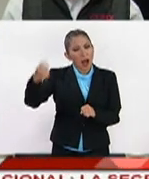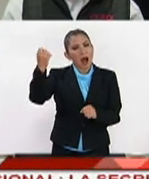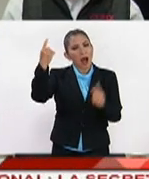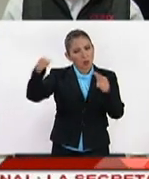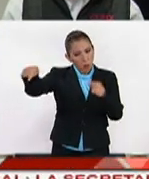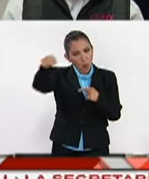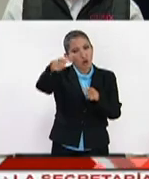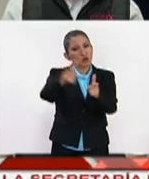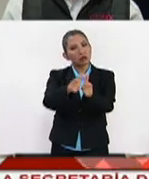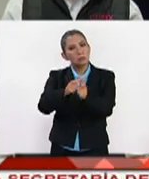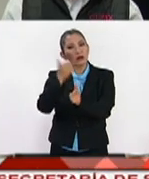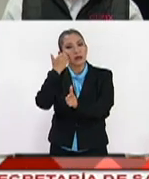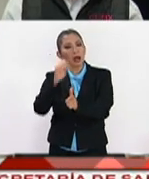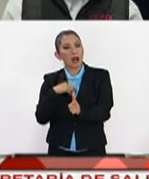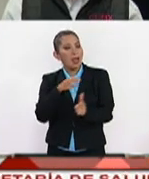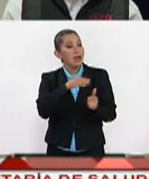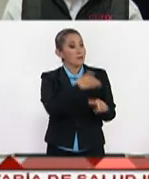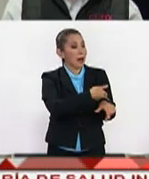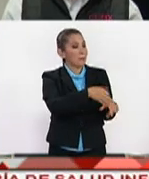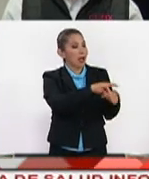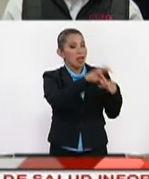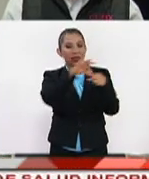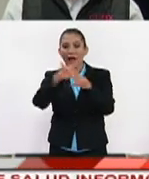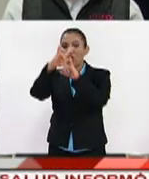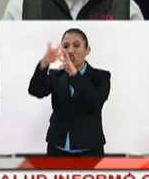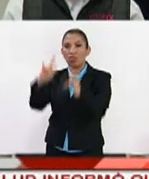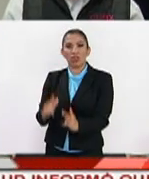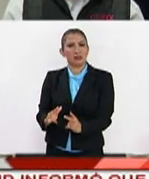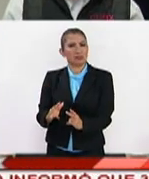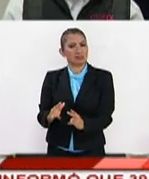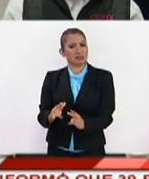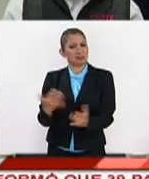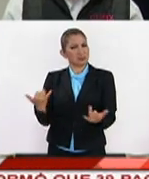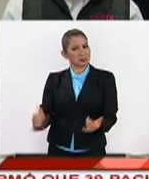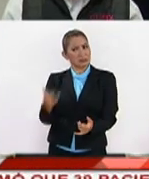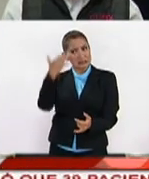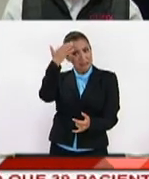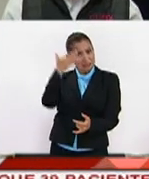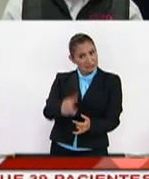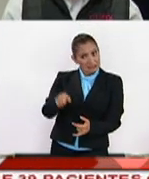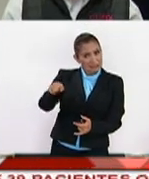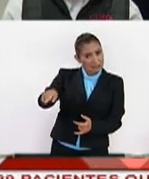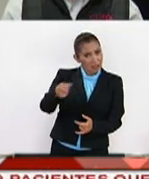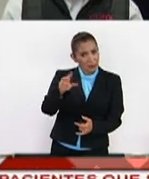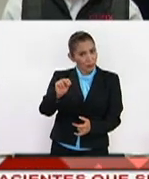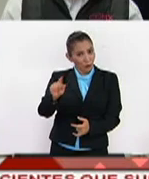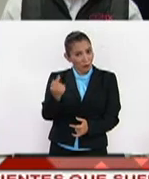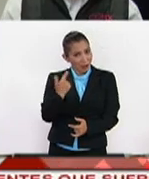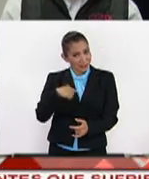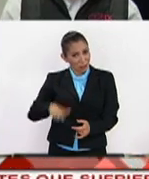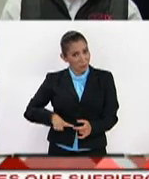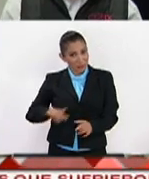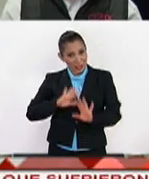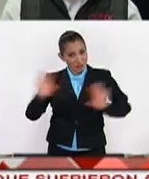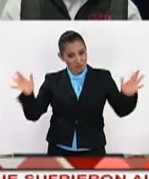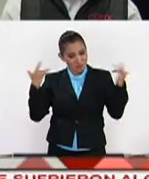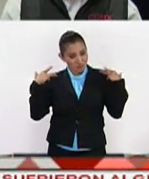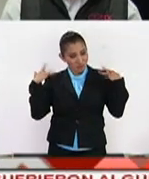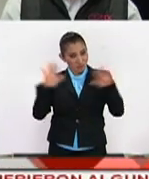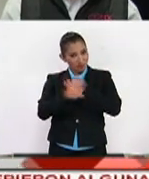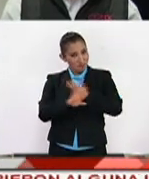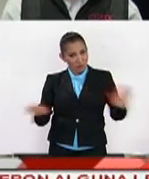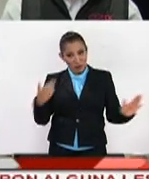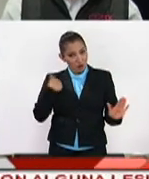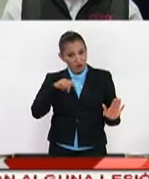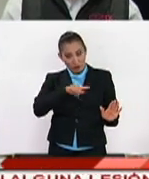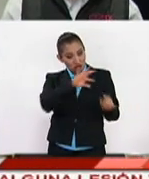algunos grupos que quisieron colocar a familias en campamentos, que se sepa que no es una acción del gobierno de la Ciudad de México.